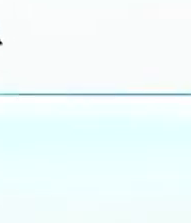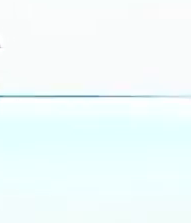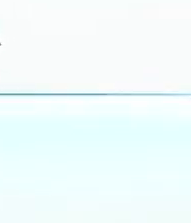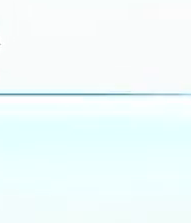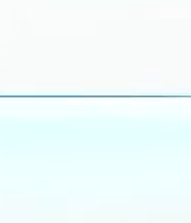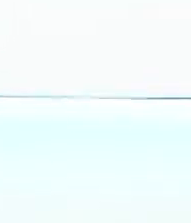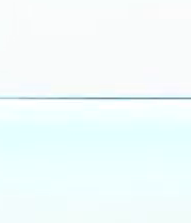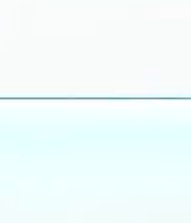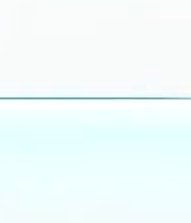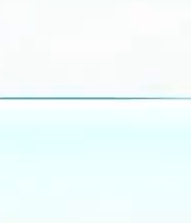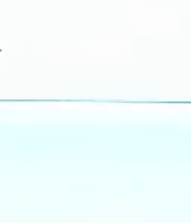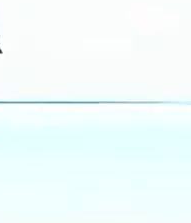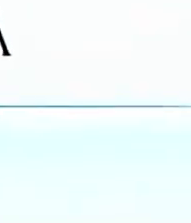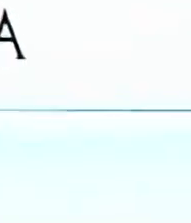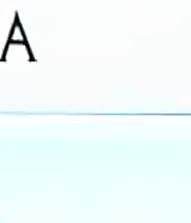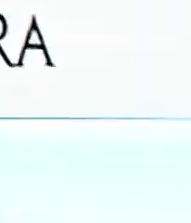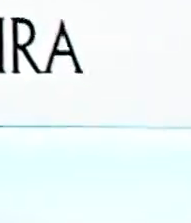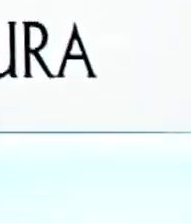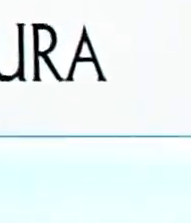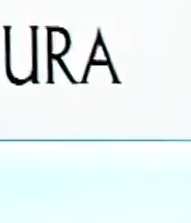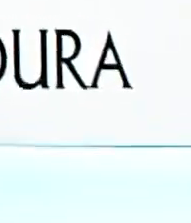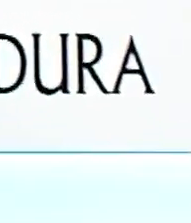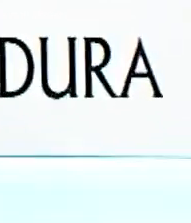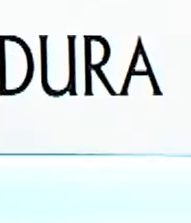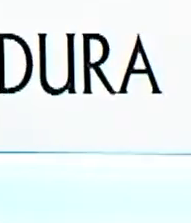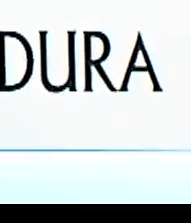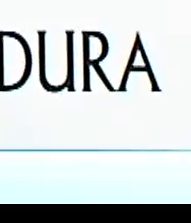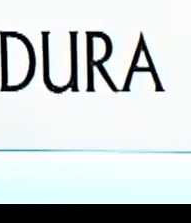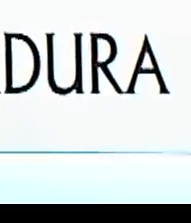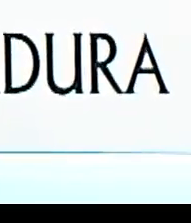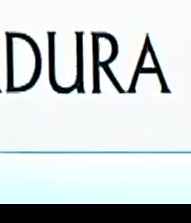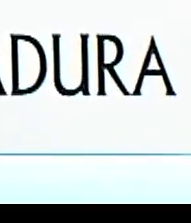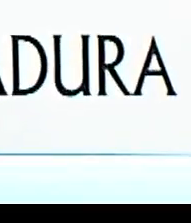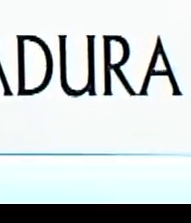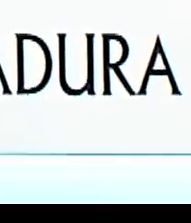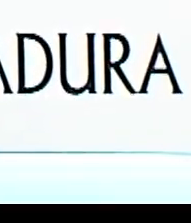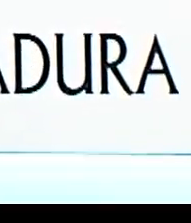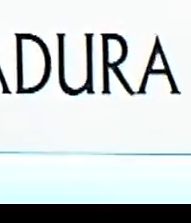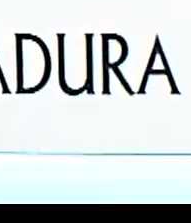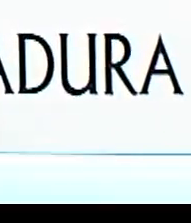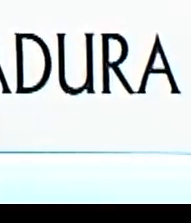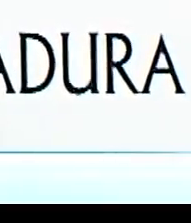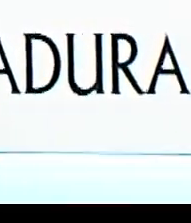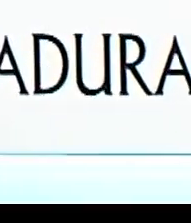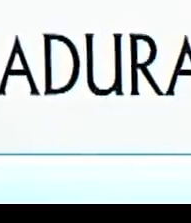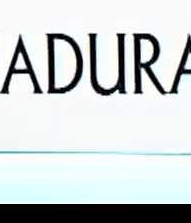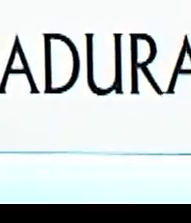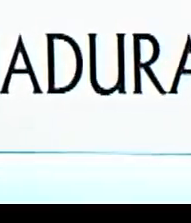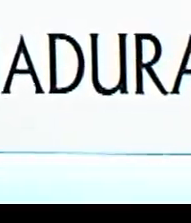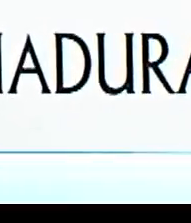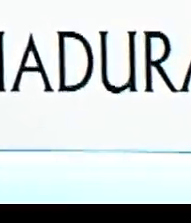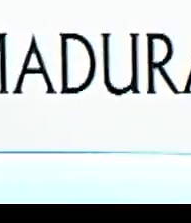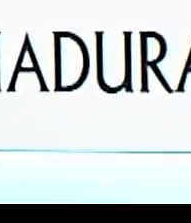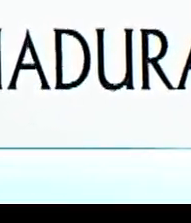Si me dicen esto, cuando quieran, los cámaras, que son los que tardan un poquito más.